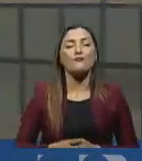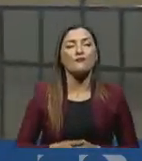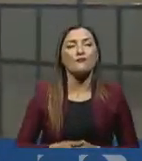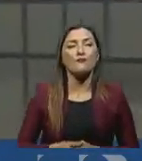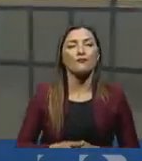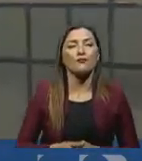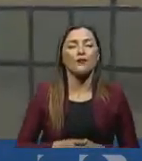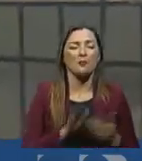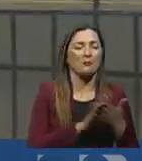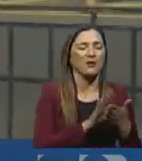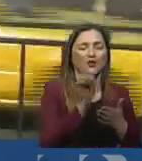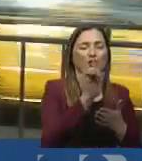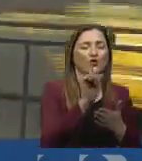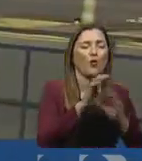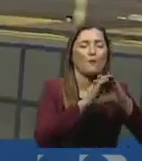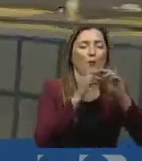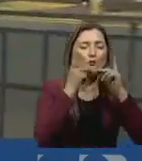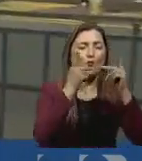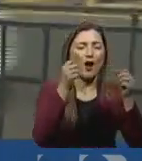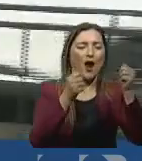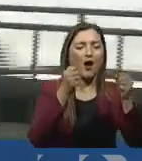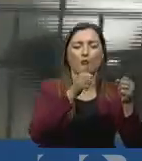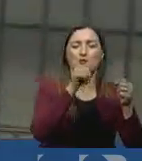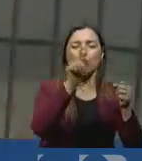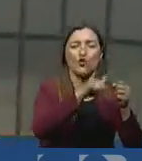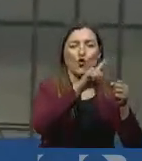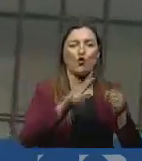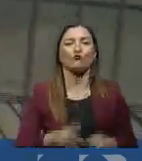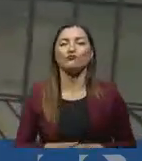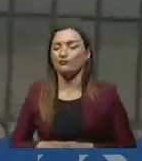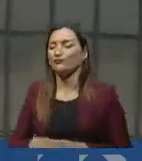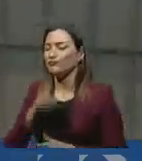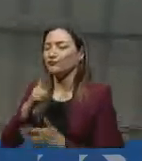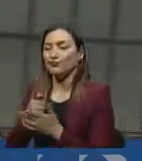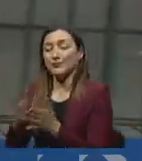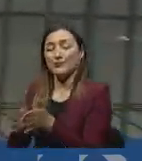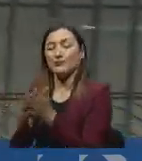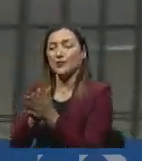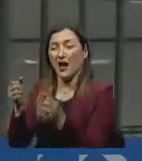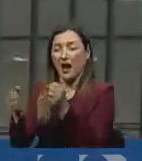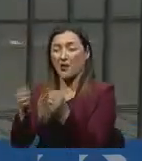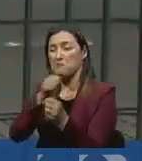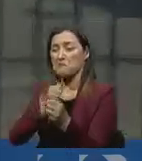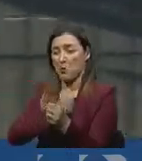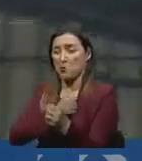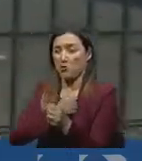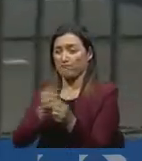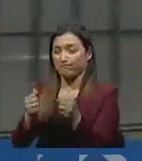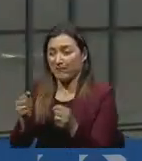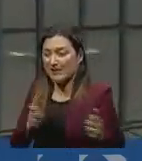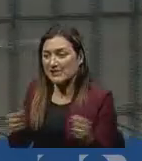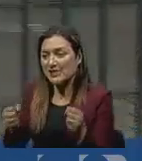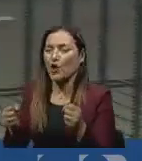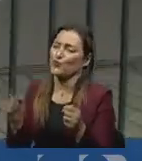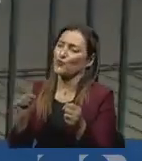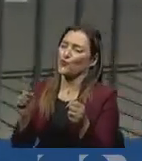utilicen Perdón transporte público no traigan su vehículo privado efectivamente lo que se le recomienda es que no traigan su vehículo privado ya que entre todos